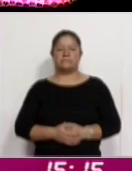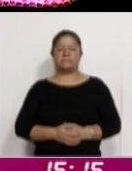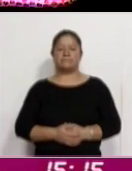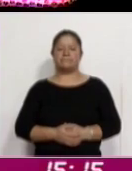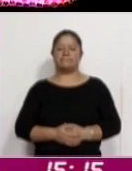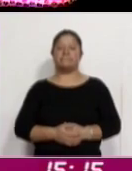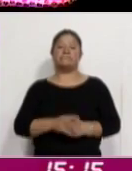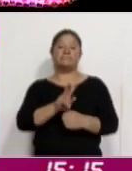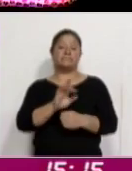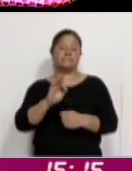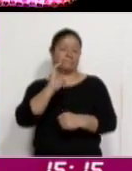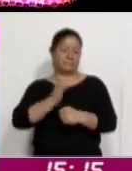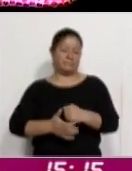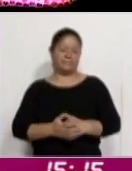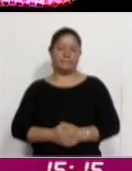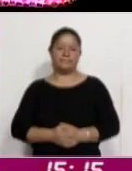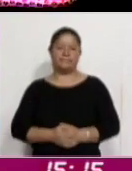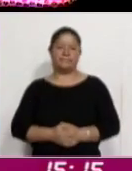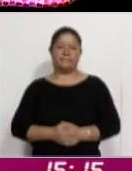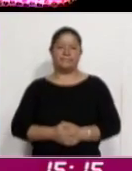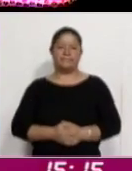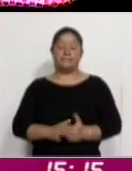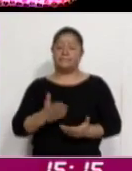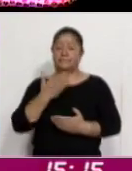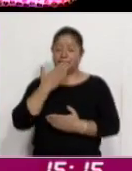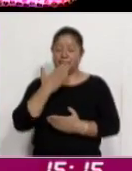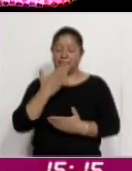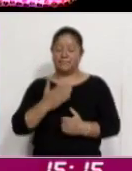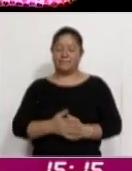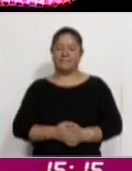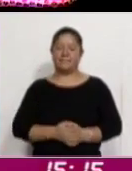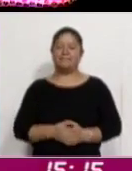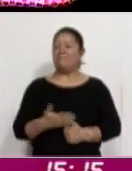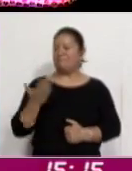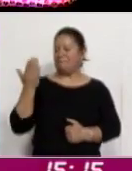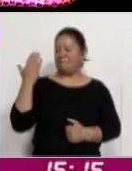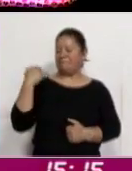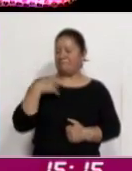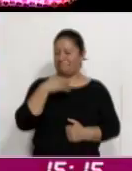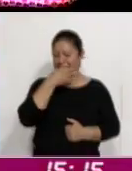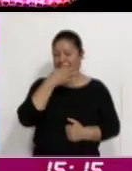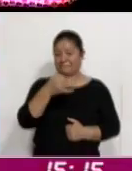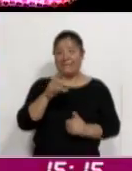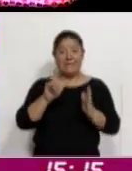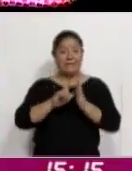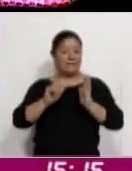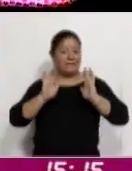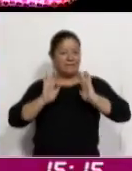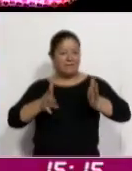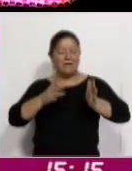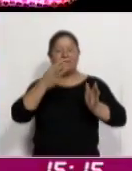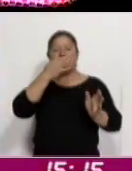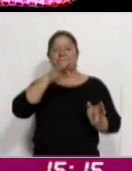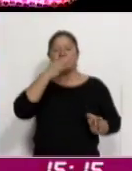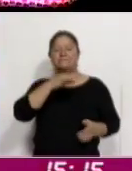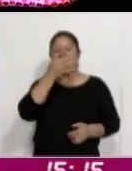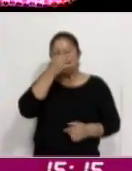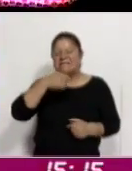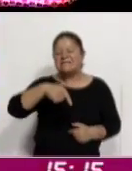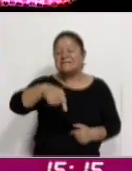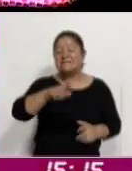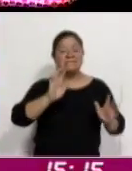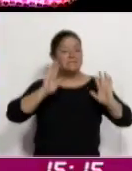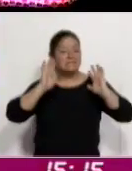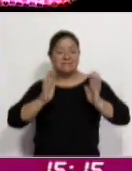Bien, ahí tiene esta información y antes de irnos a la pausa, le decía hace unos instantes, ya todo está listo para celebrar ya en unos instantes